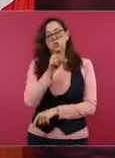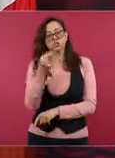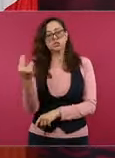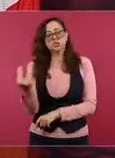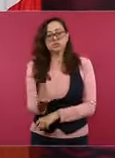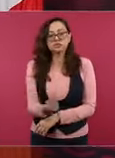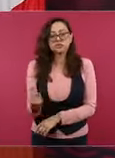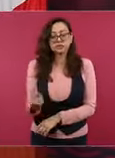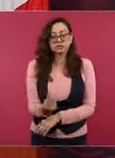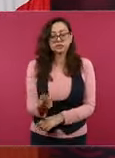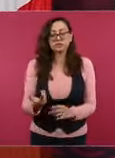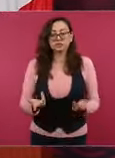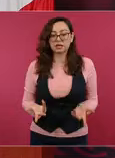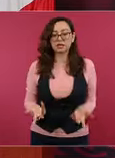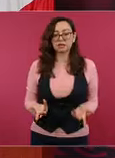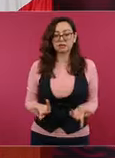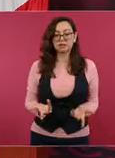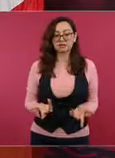lo aprendí